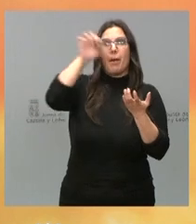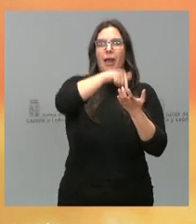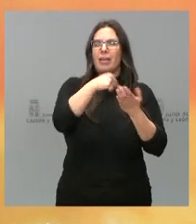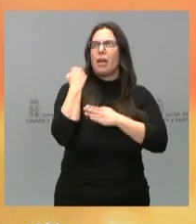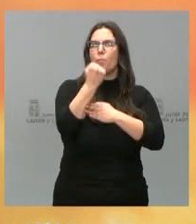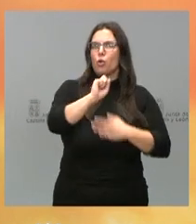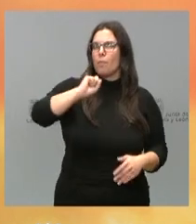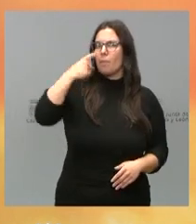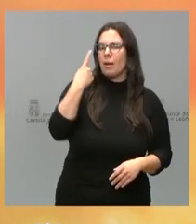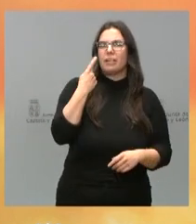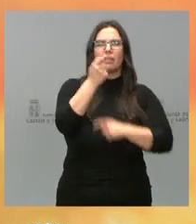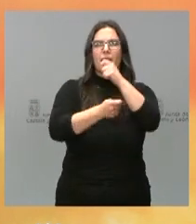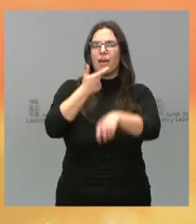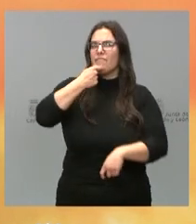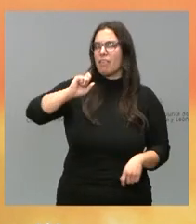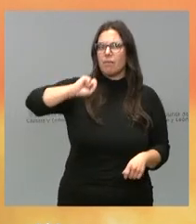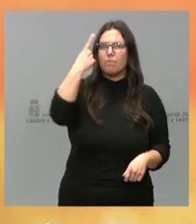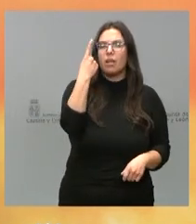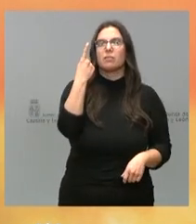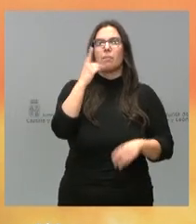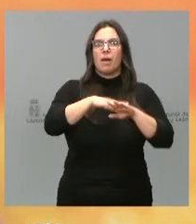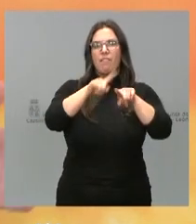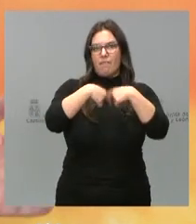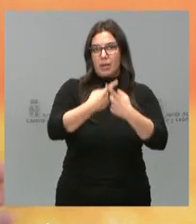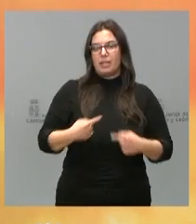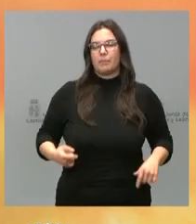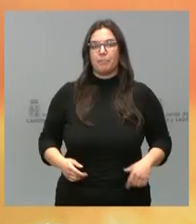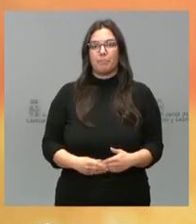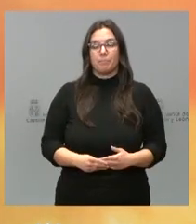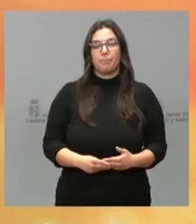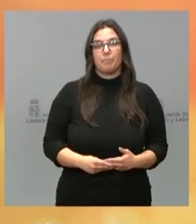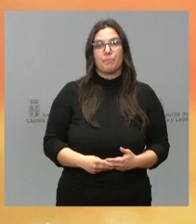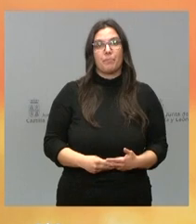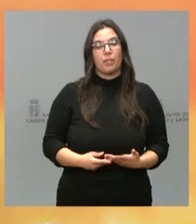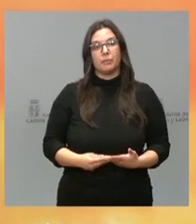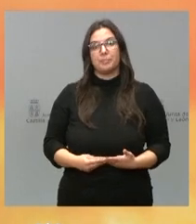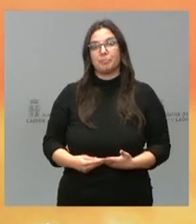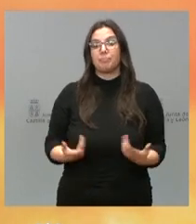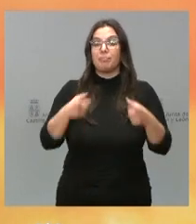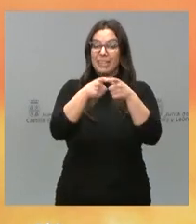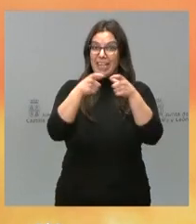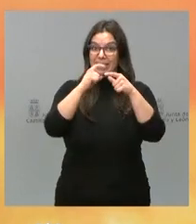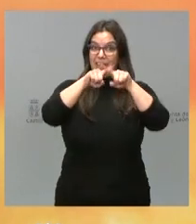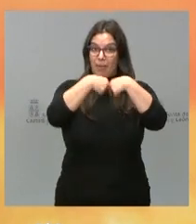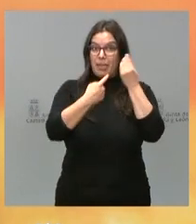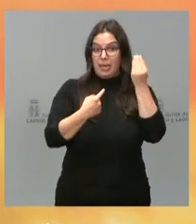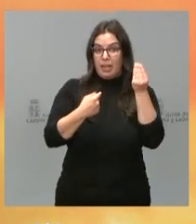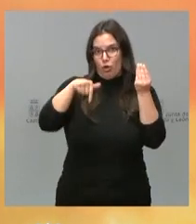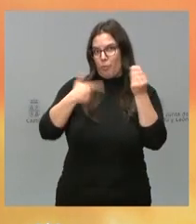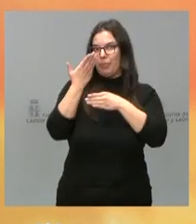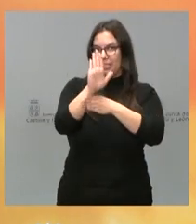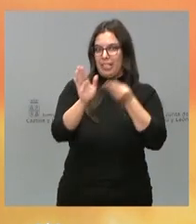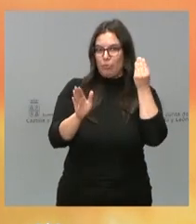más apoyos más facilidades a las familias junto con esta tarjeta familia que hoy presentamos